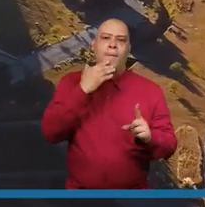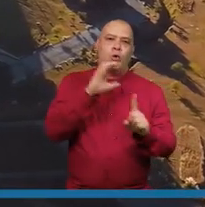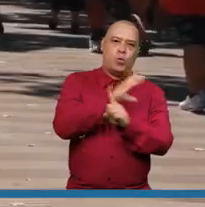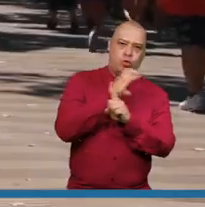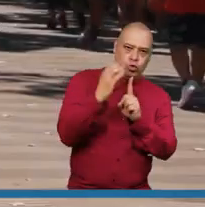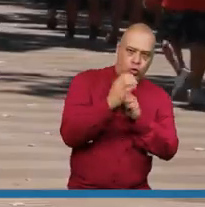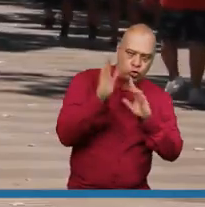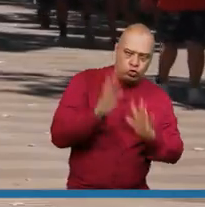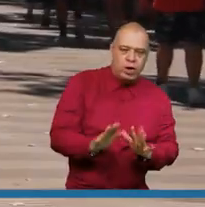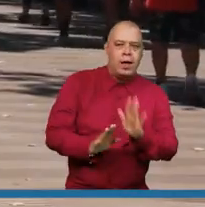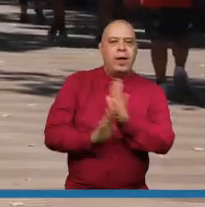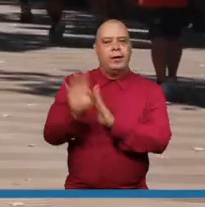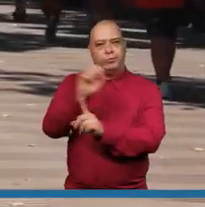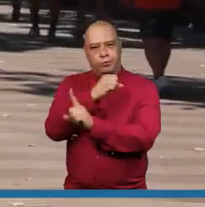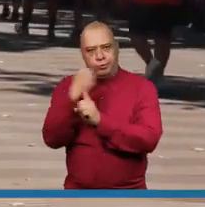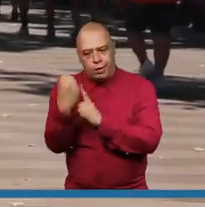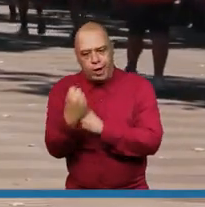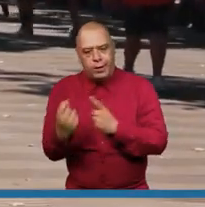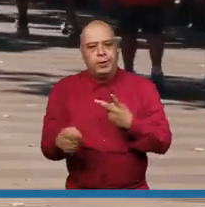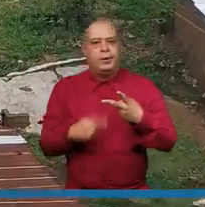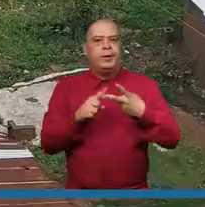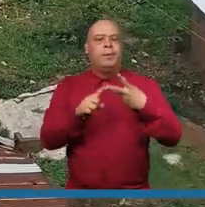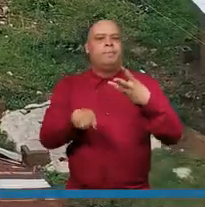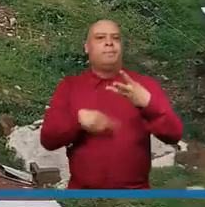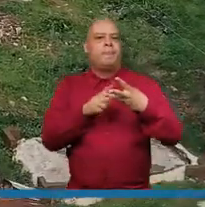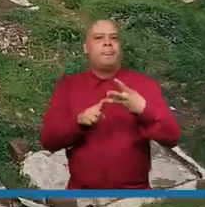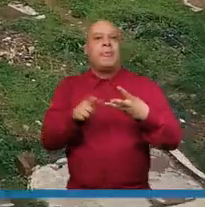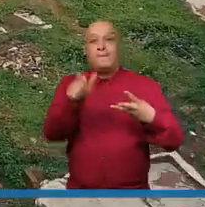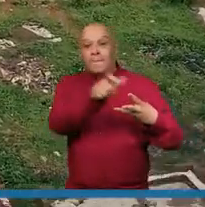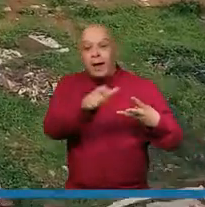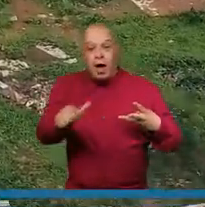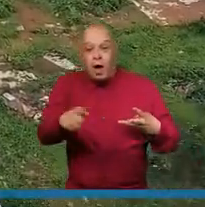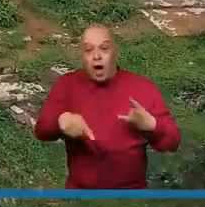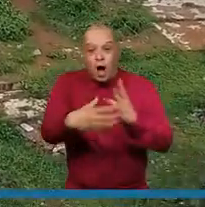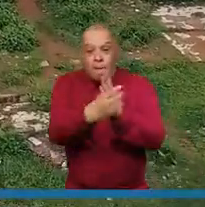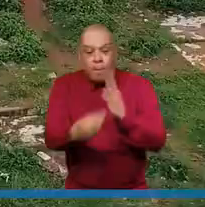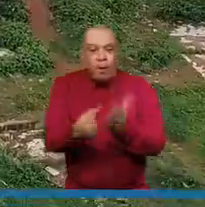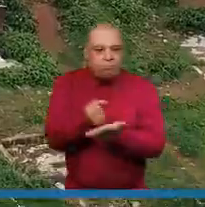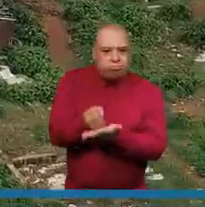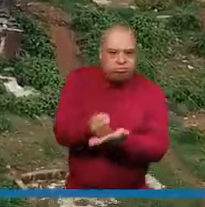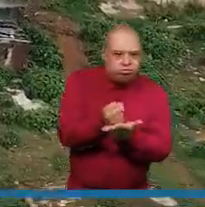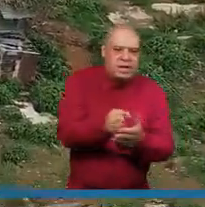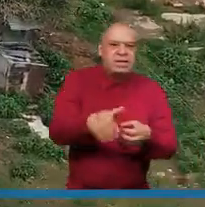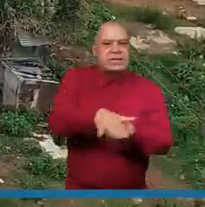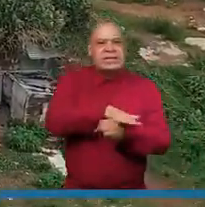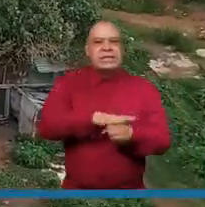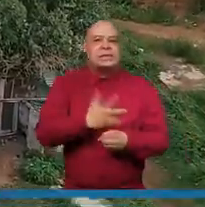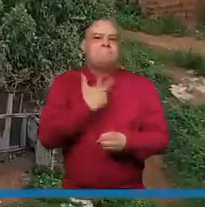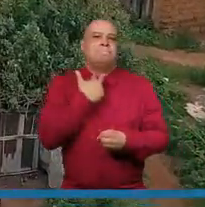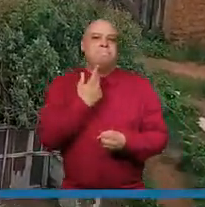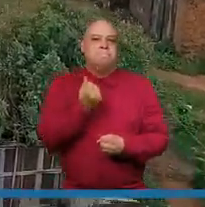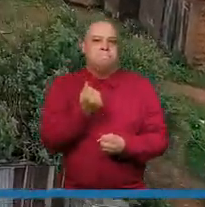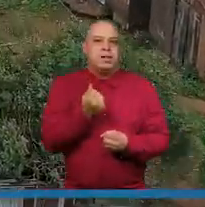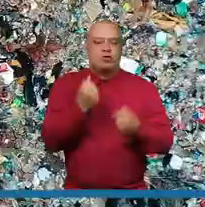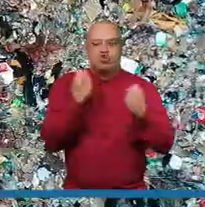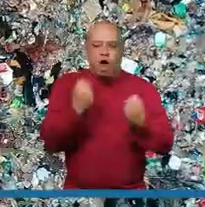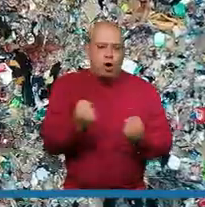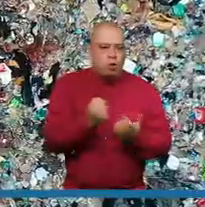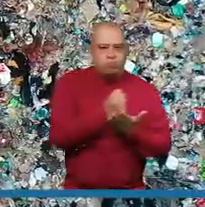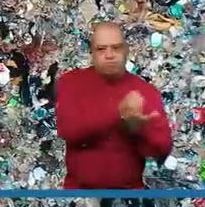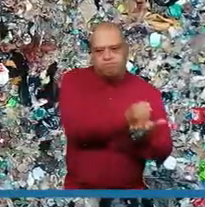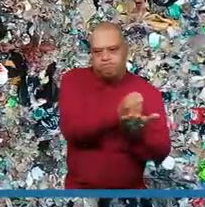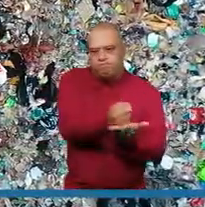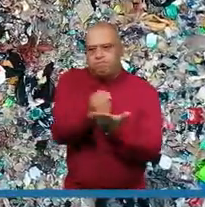la cultura, tiene que ver con el desarrollo social, tiene que ver con atender a la pobreza y las situaciones económicas fuertes